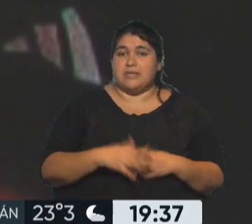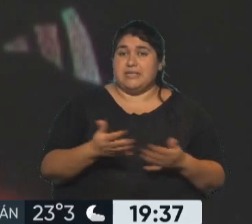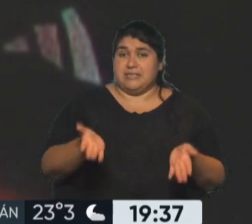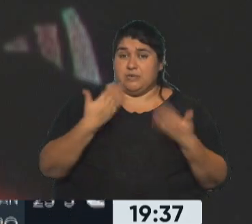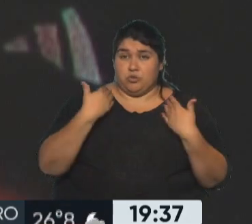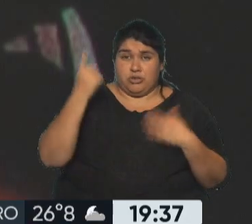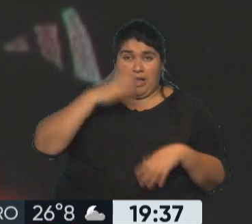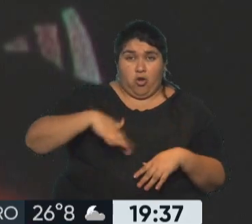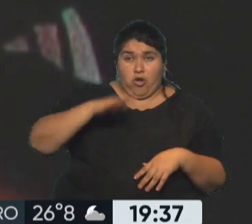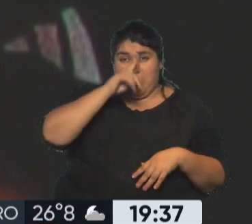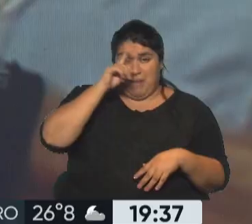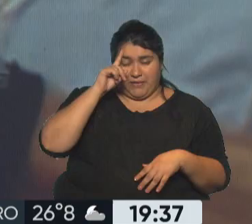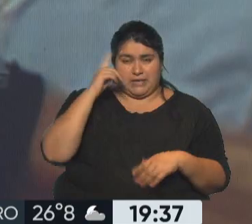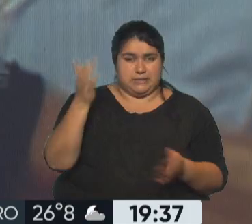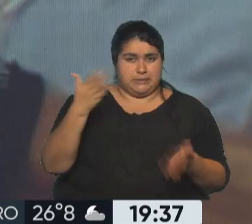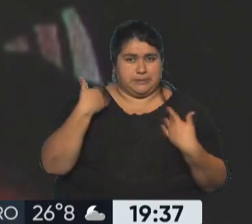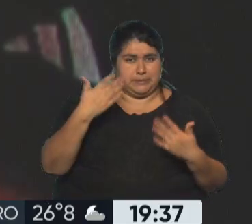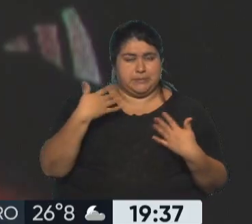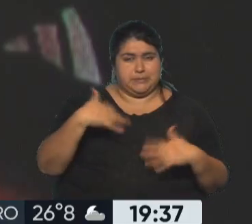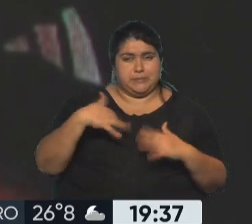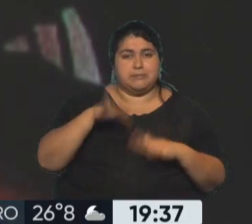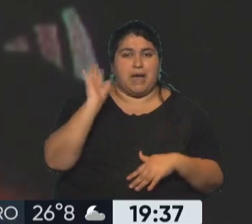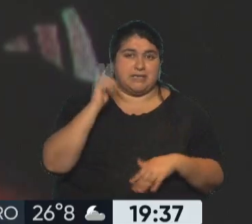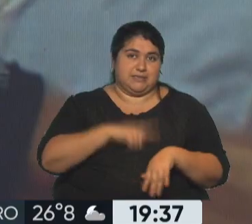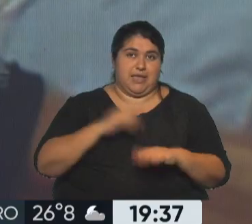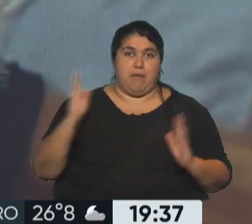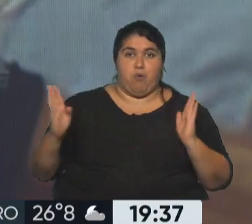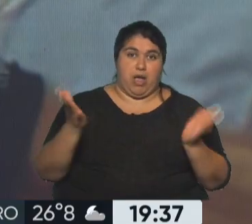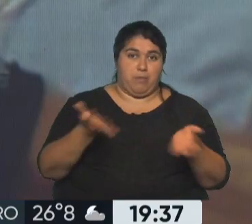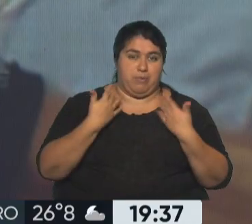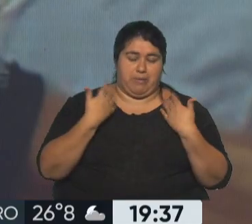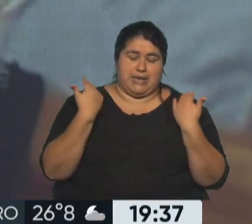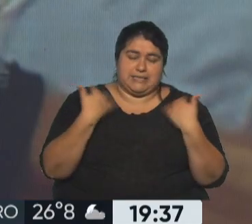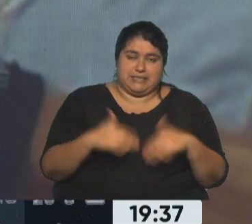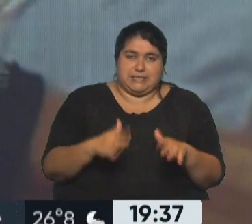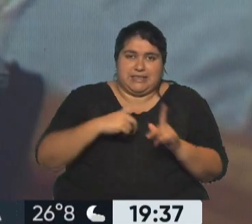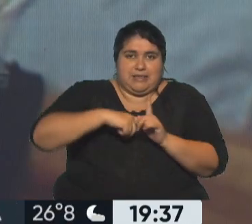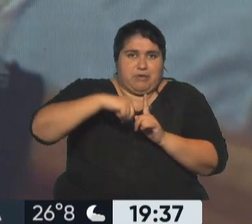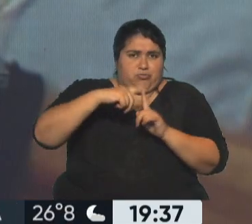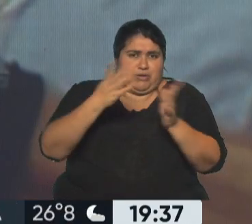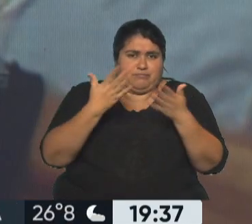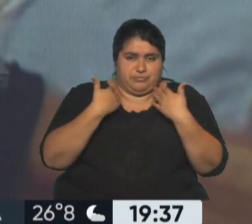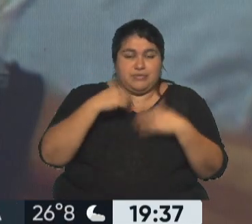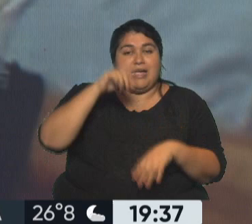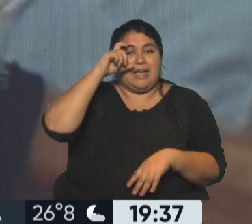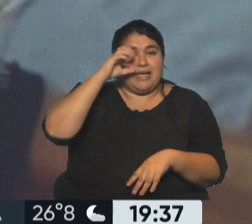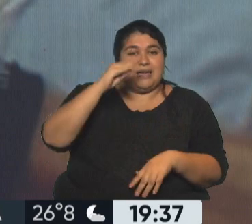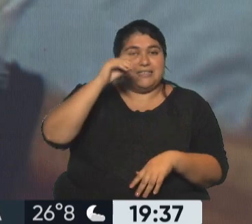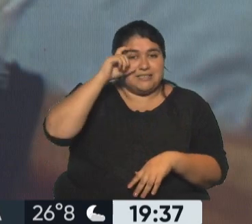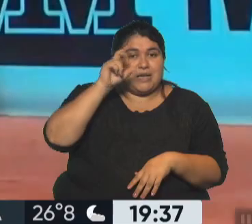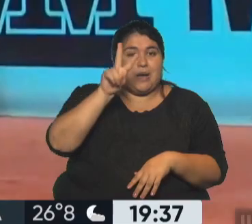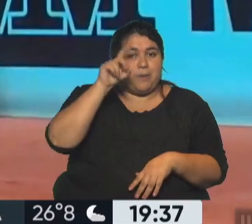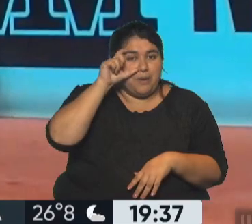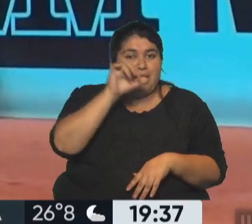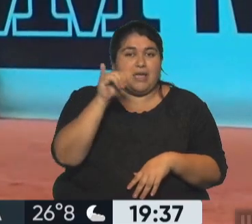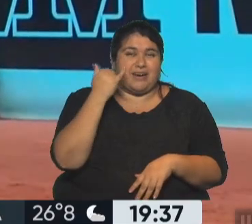allí en Madrid y en casi toda España. Una ola de calor en plena primavera. Claro, exactamente. Vamos a ver a Tomás Echeverri en este recorrido que obviamente tiene